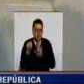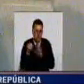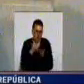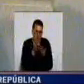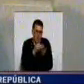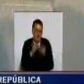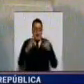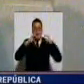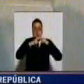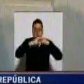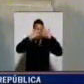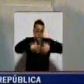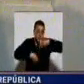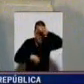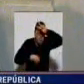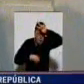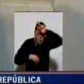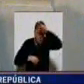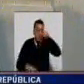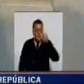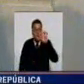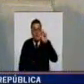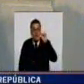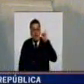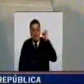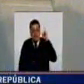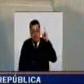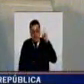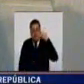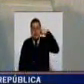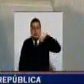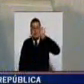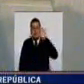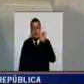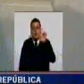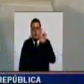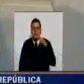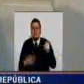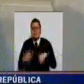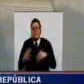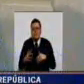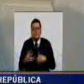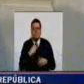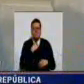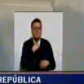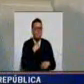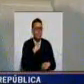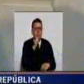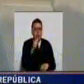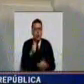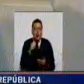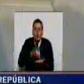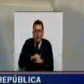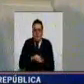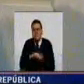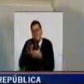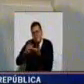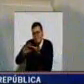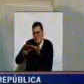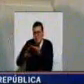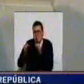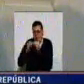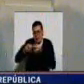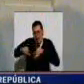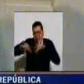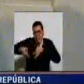Perú, que el 19 de febrero tuvieron que refinanciar sus deudas. El 19 de